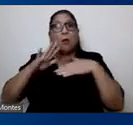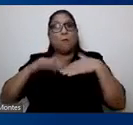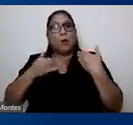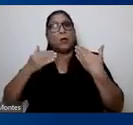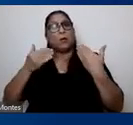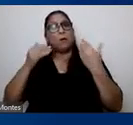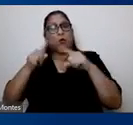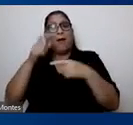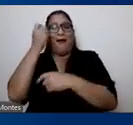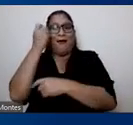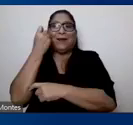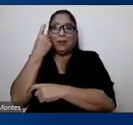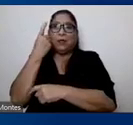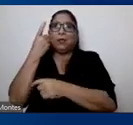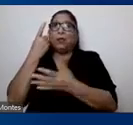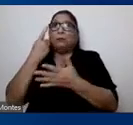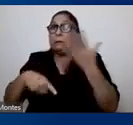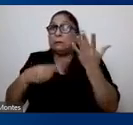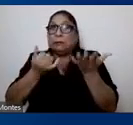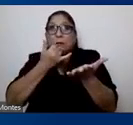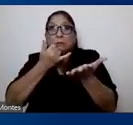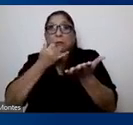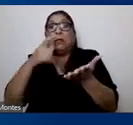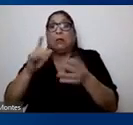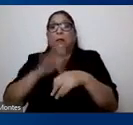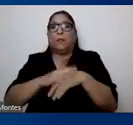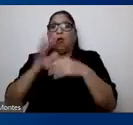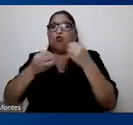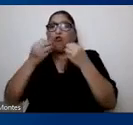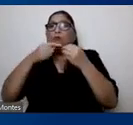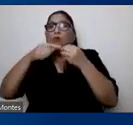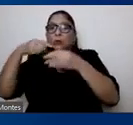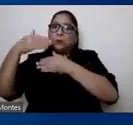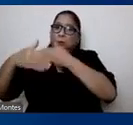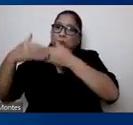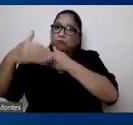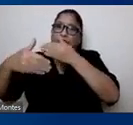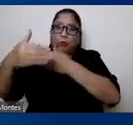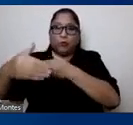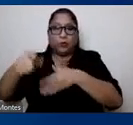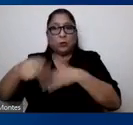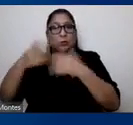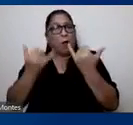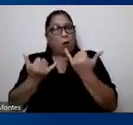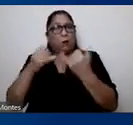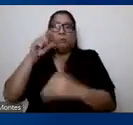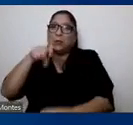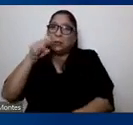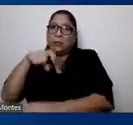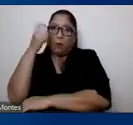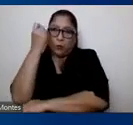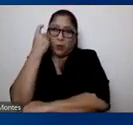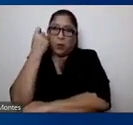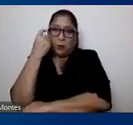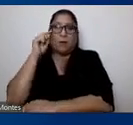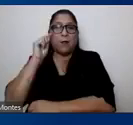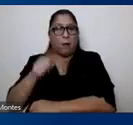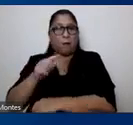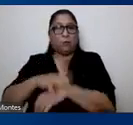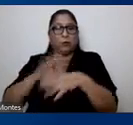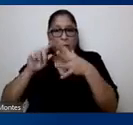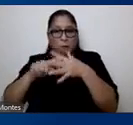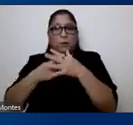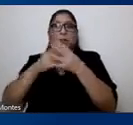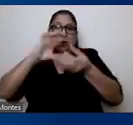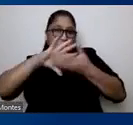puedan comprender las magnitudes del desenlace de este proceso. Ahora, hay que entender algo. Vamos a iniciar con una breve